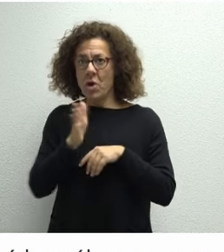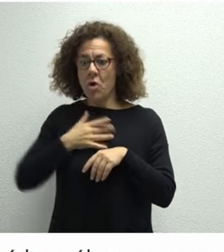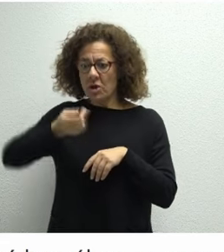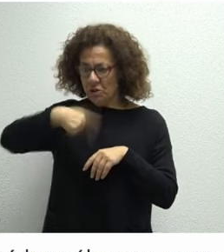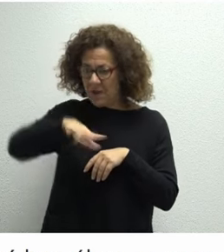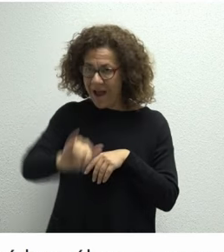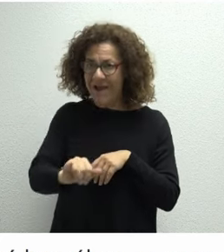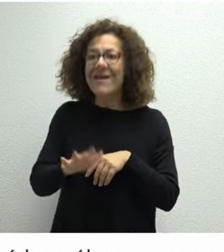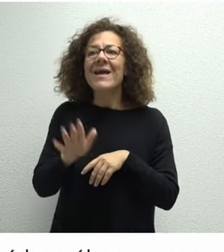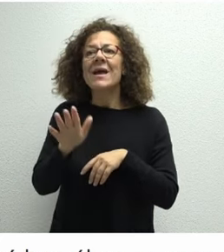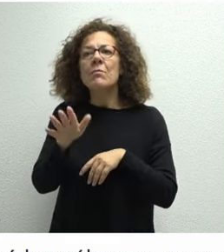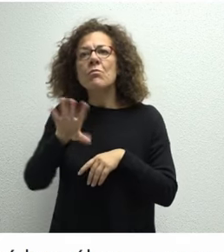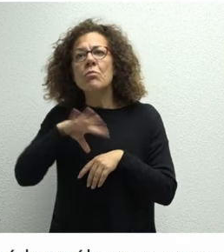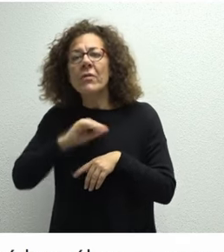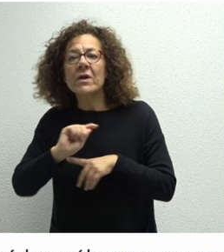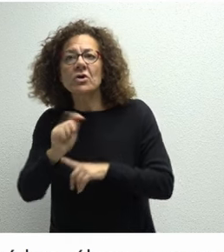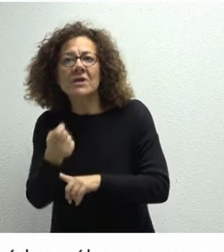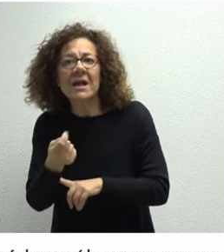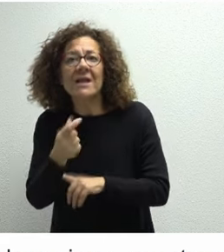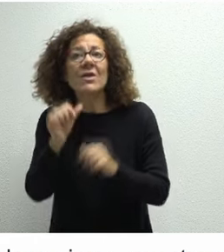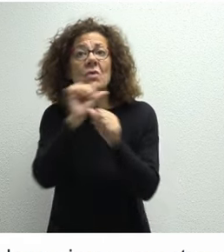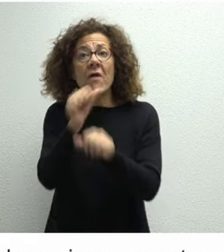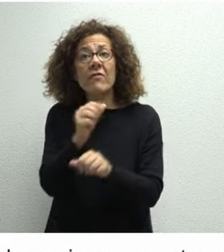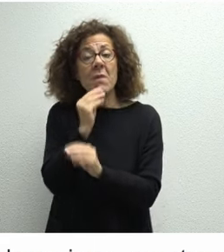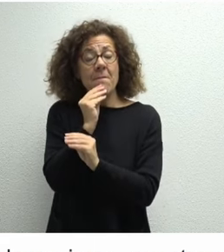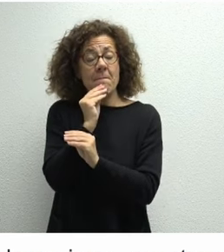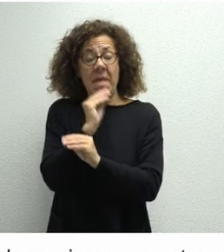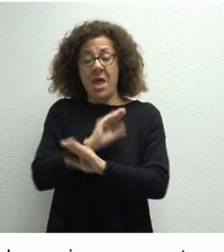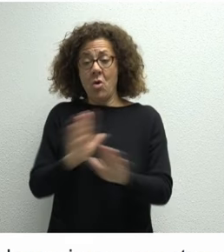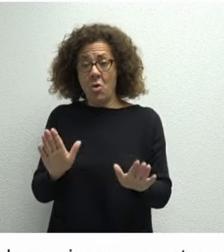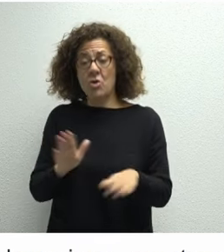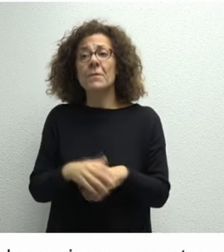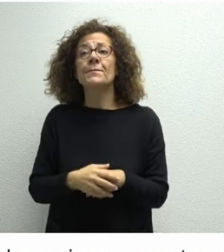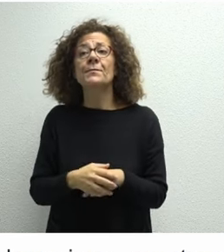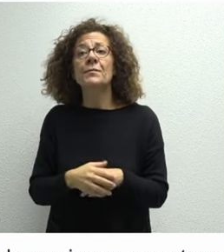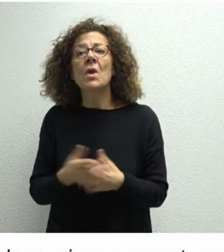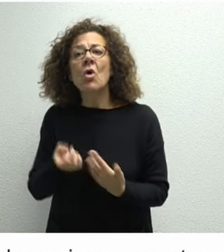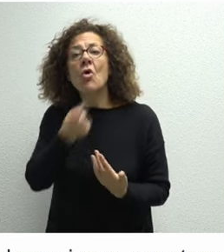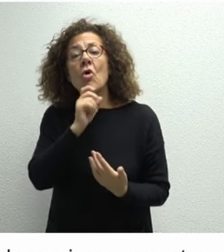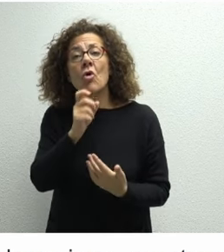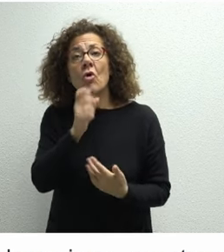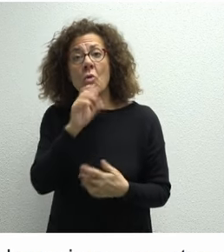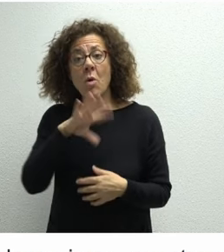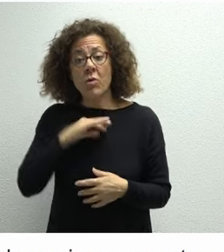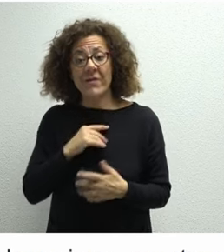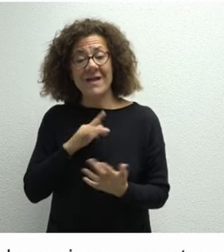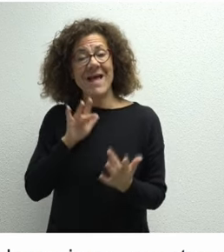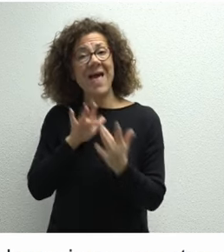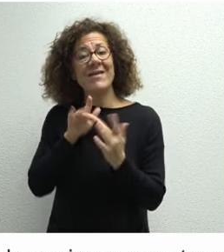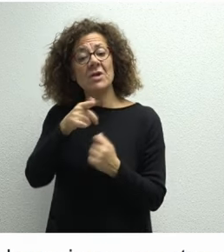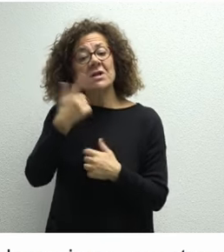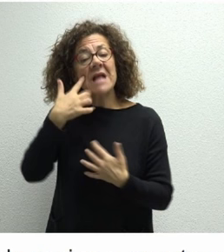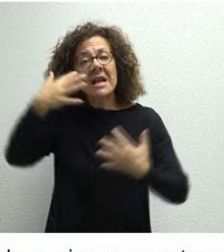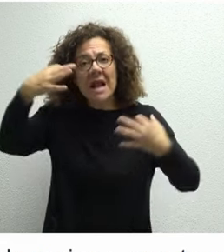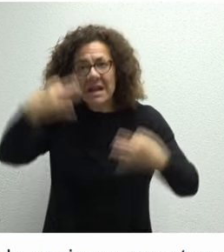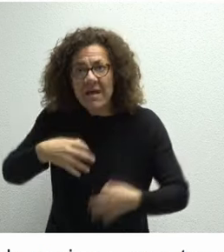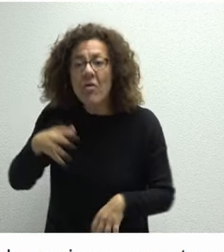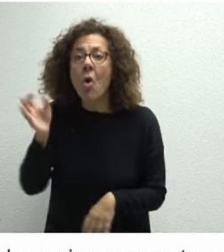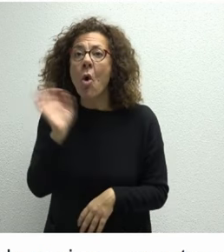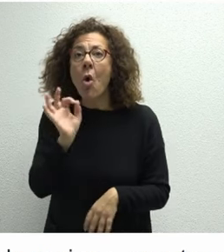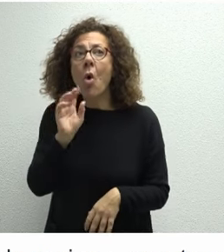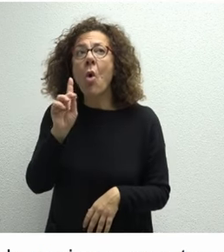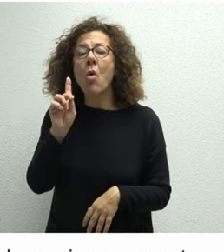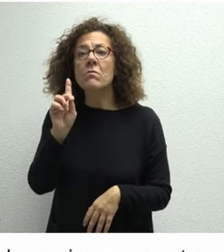tener no y poder extraer de la forma más posible eh Cómo poder aproximarnos a esa realidad o incluso con